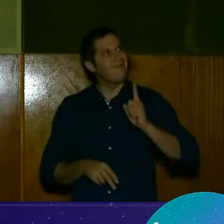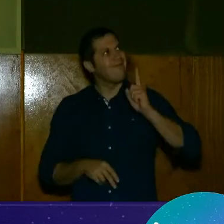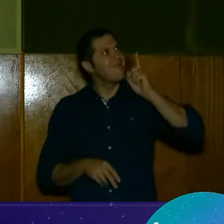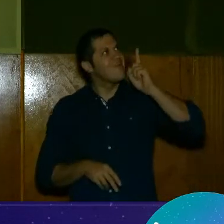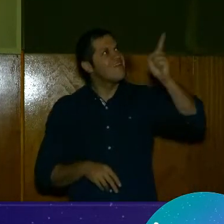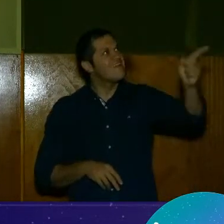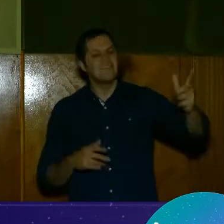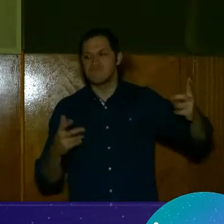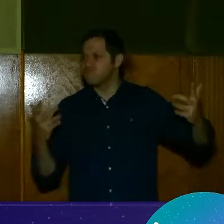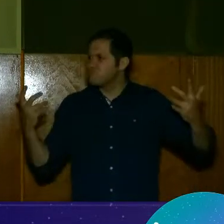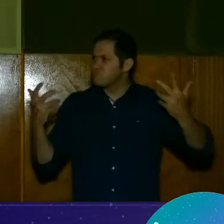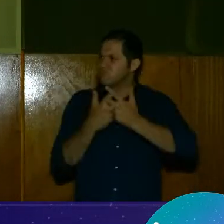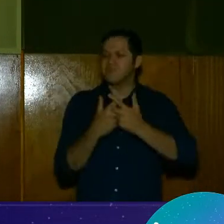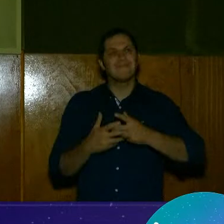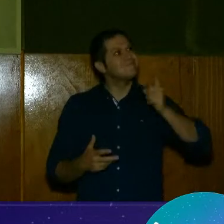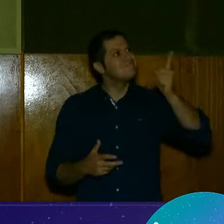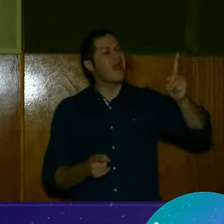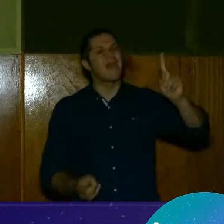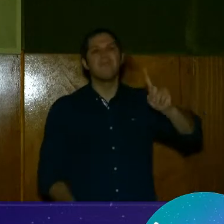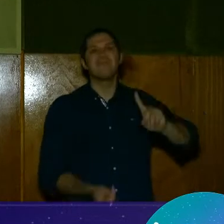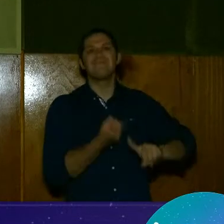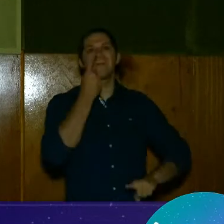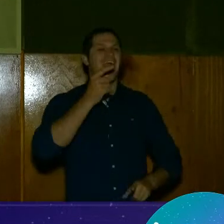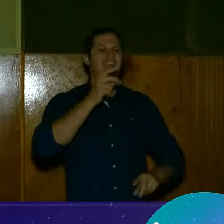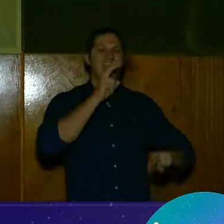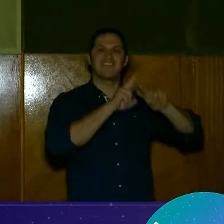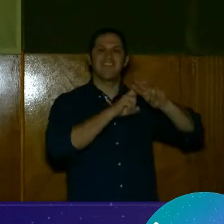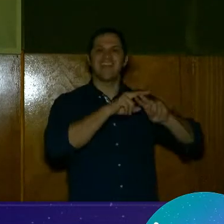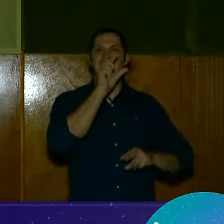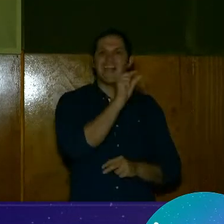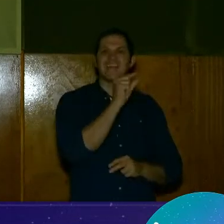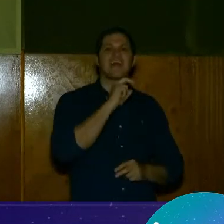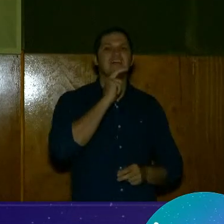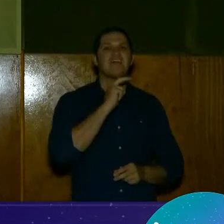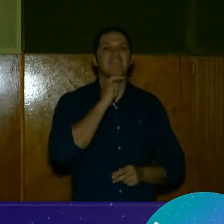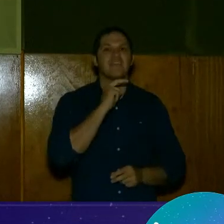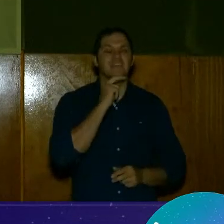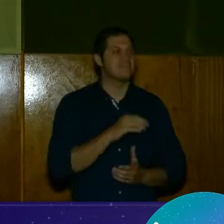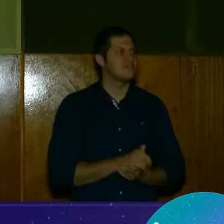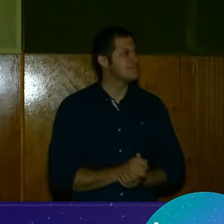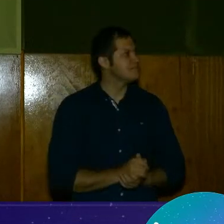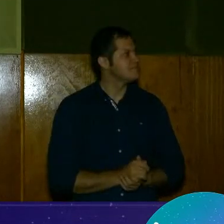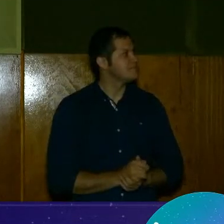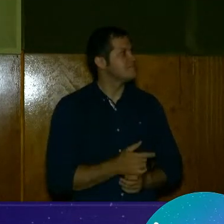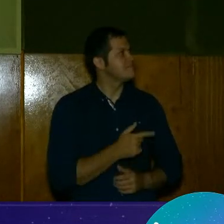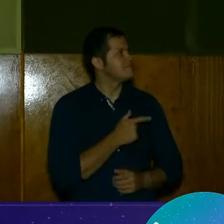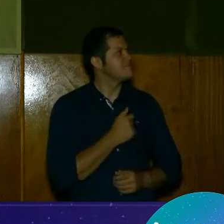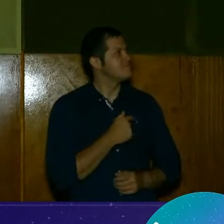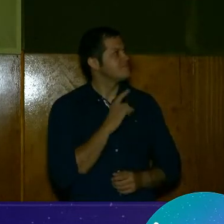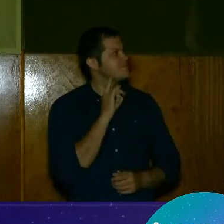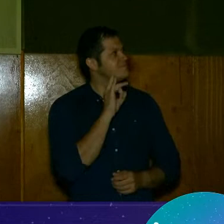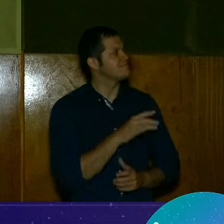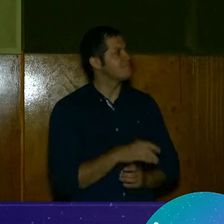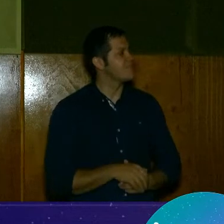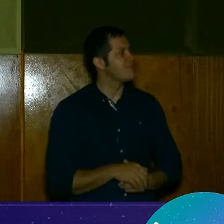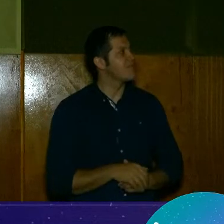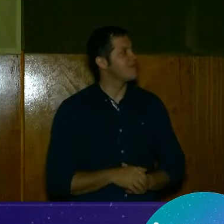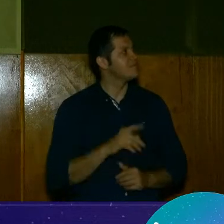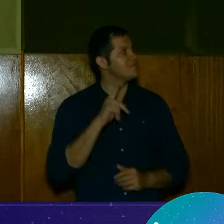raro y dijo valcke es extraño esto y se acordó se acordó de algo que ella había leído y luego dijo